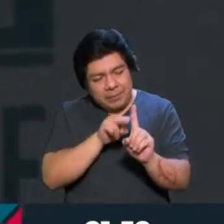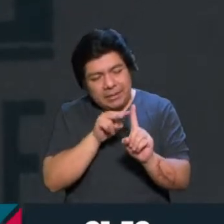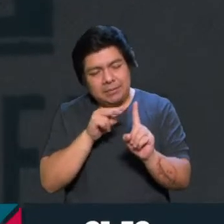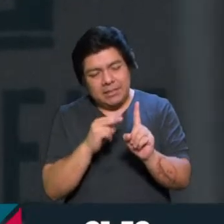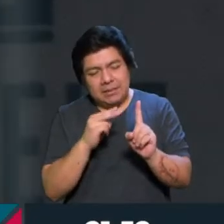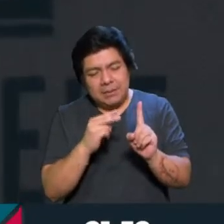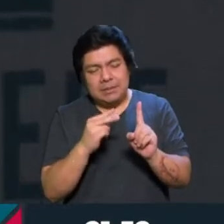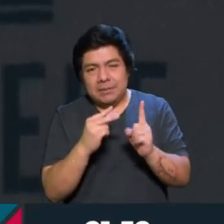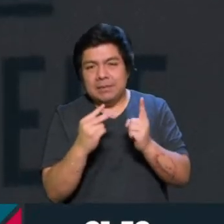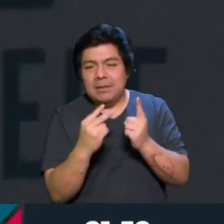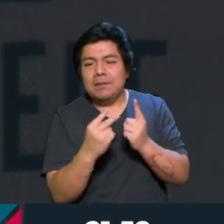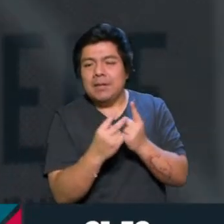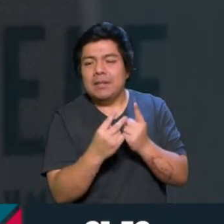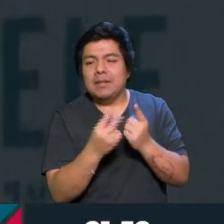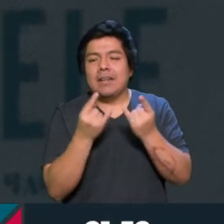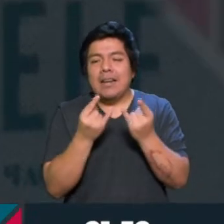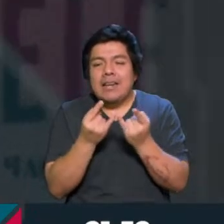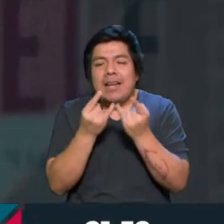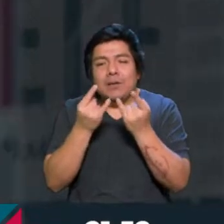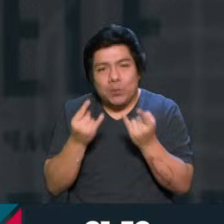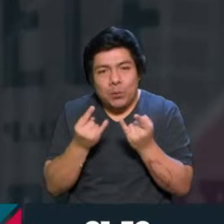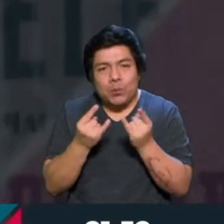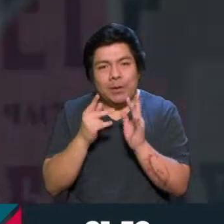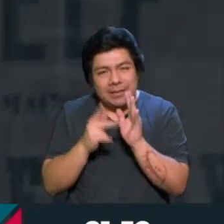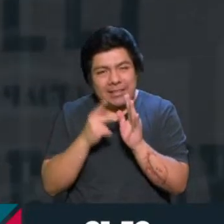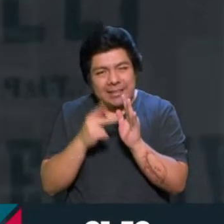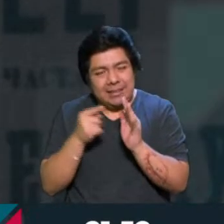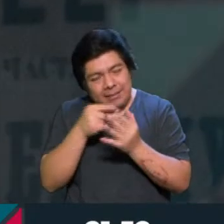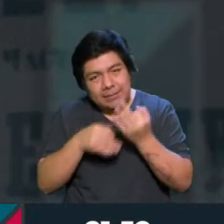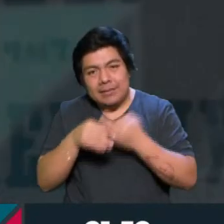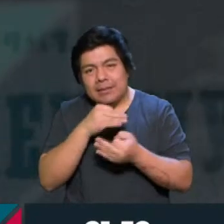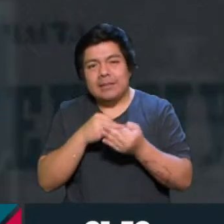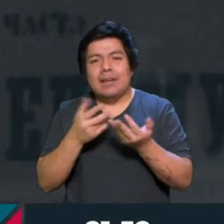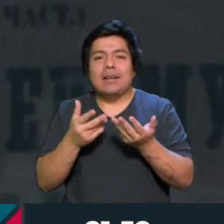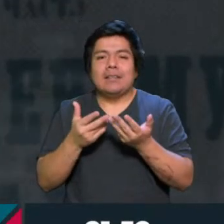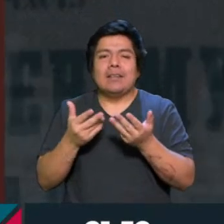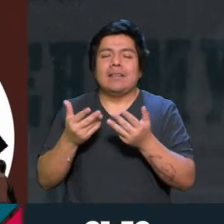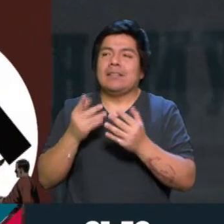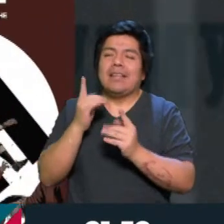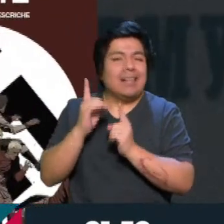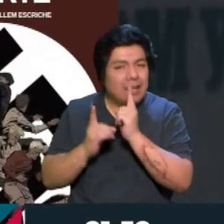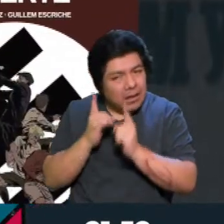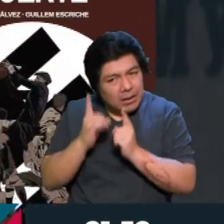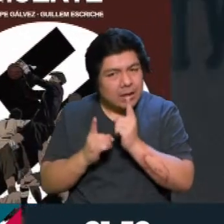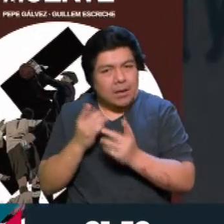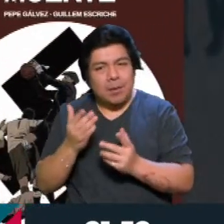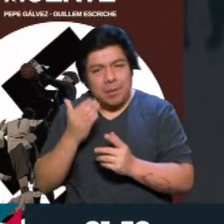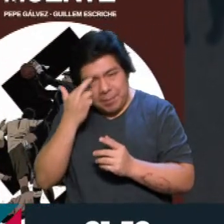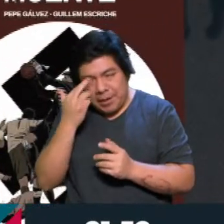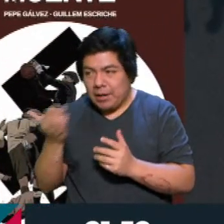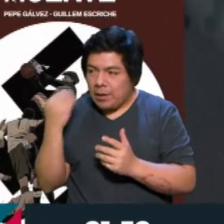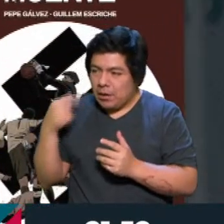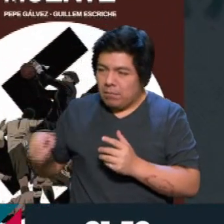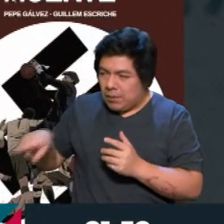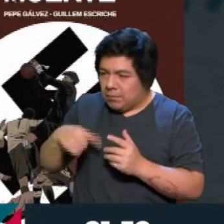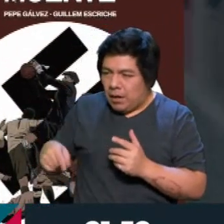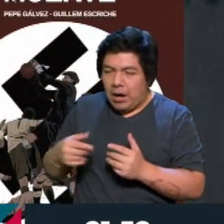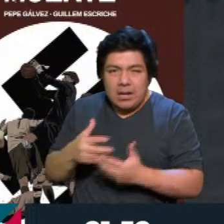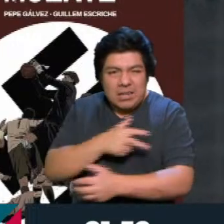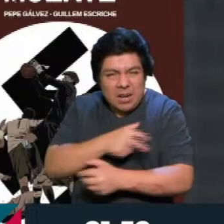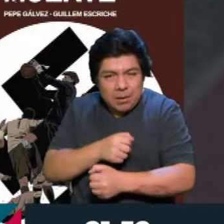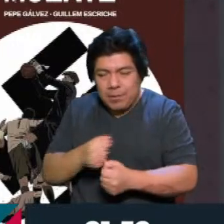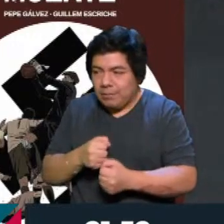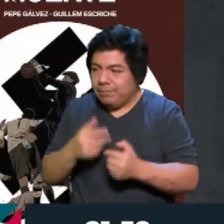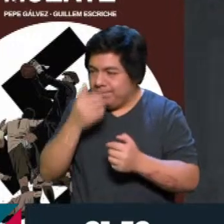Esta historia donde la reivindicación de los deportistas ante el poder,